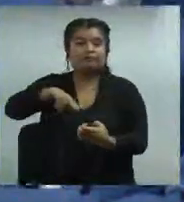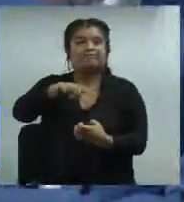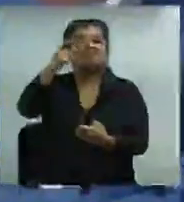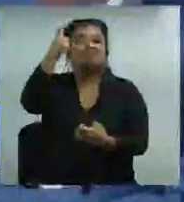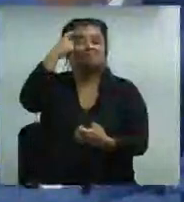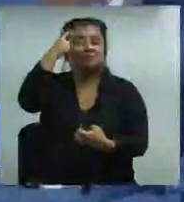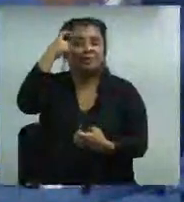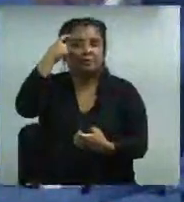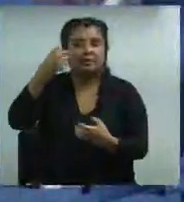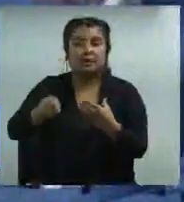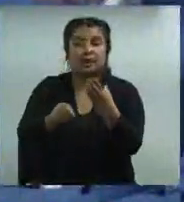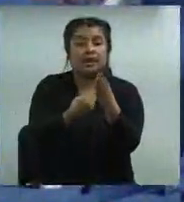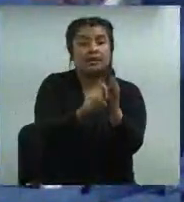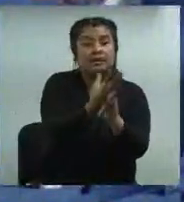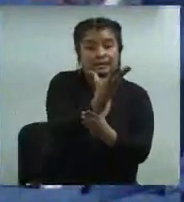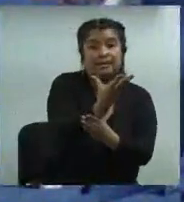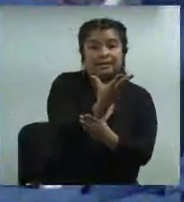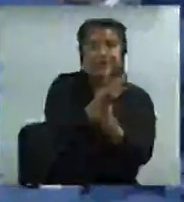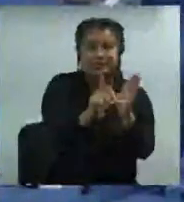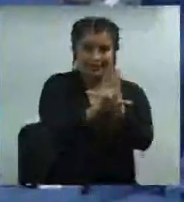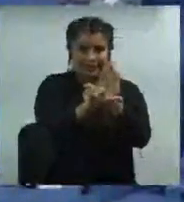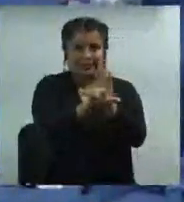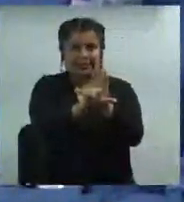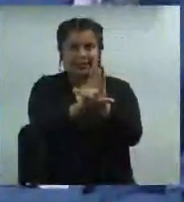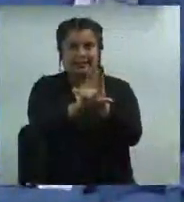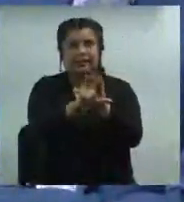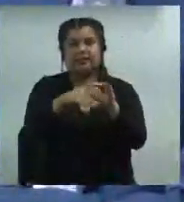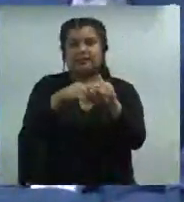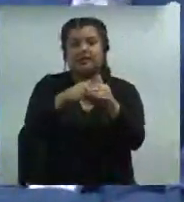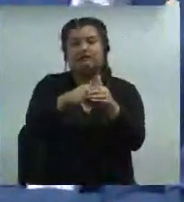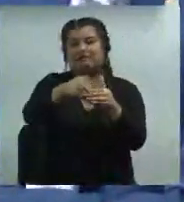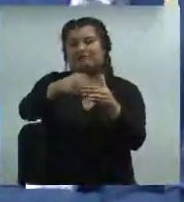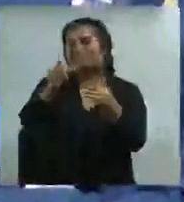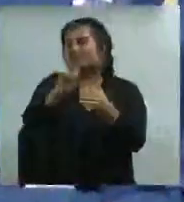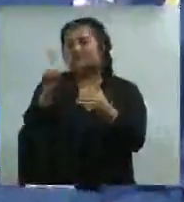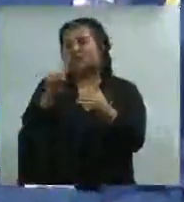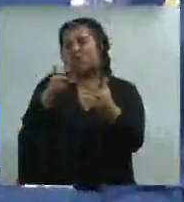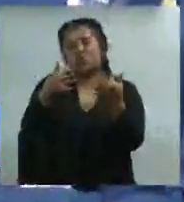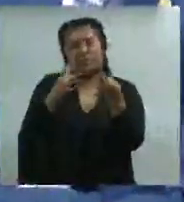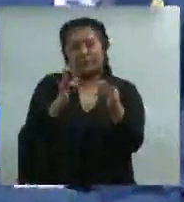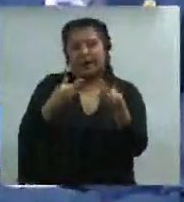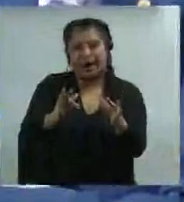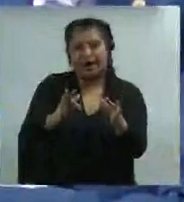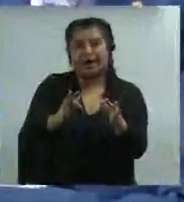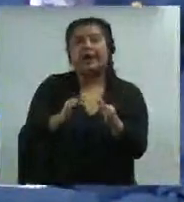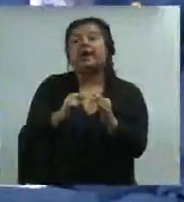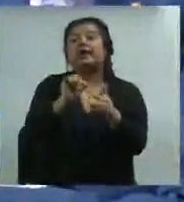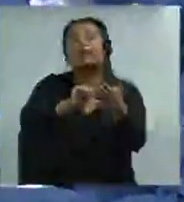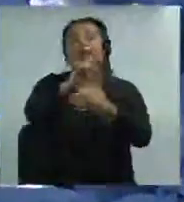esa iniciativa pueda sacarse de la agenda del día de mañana. Gracias, señor presidente.